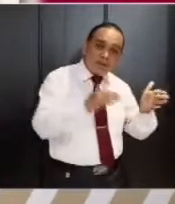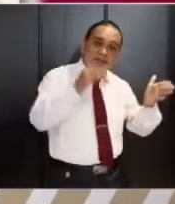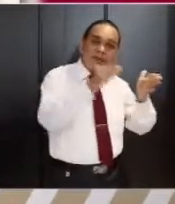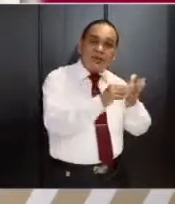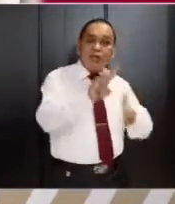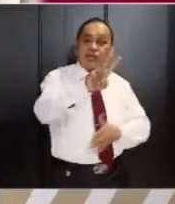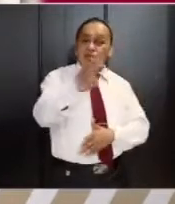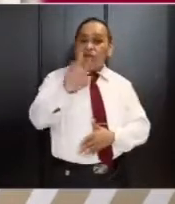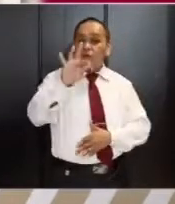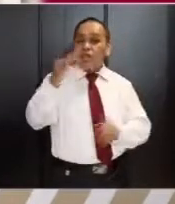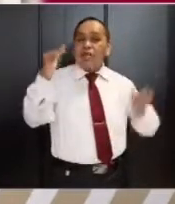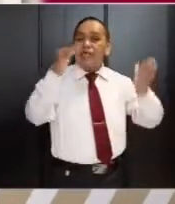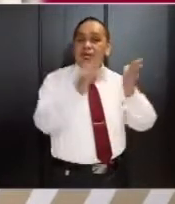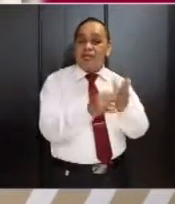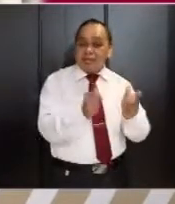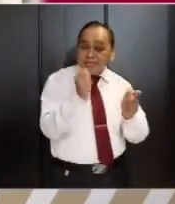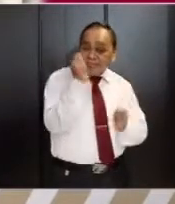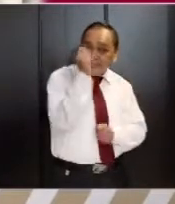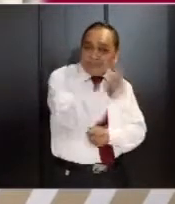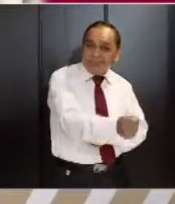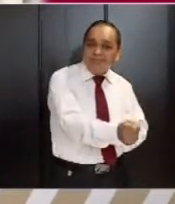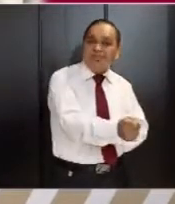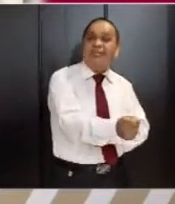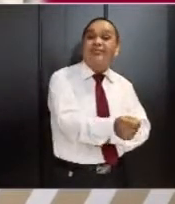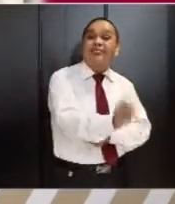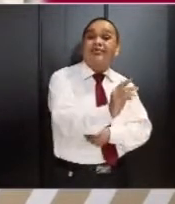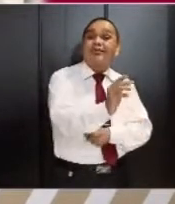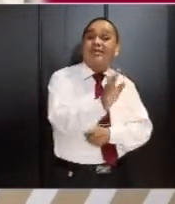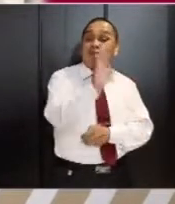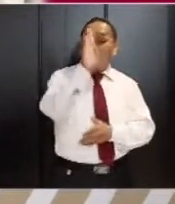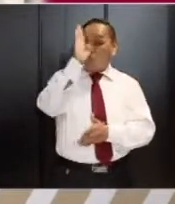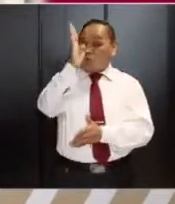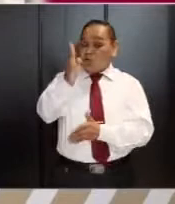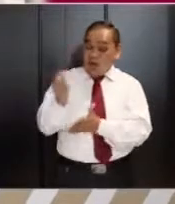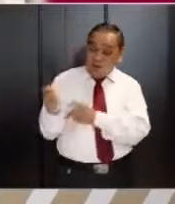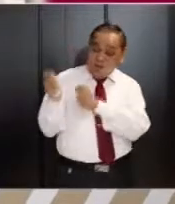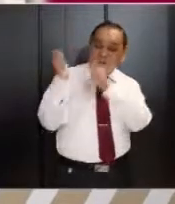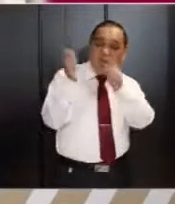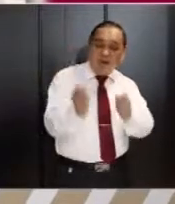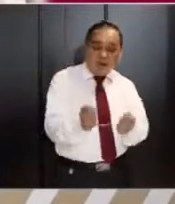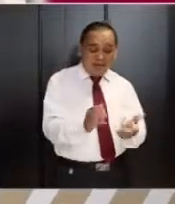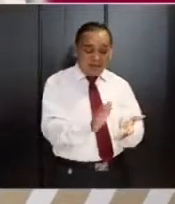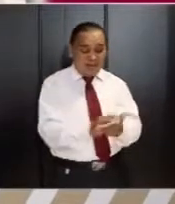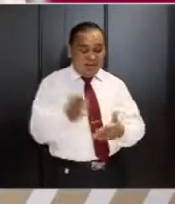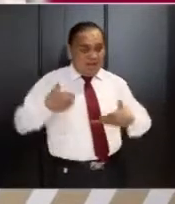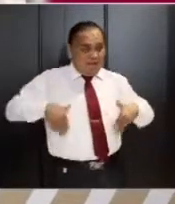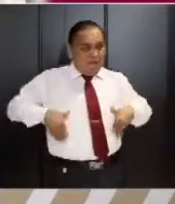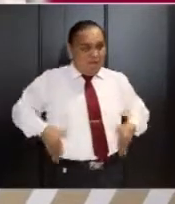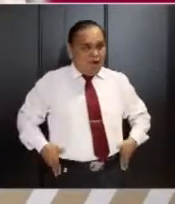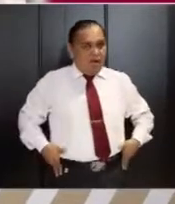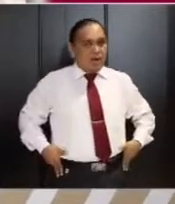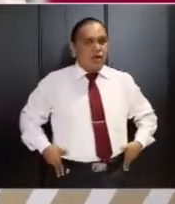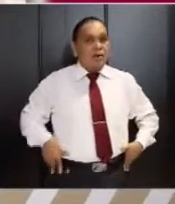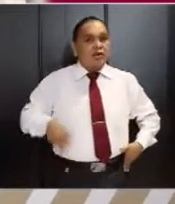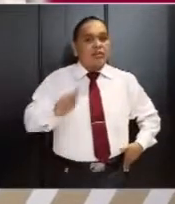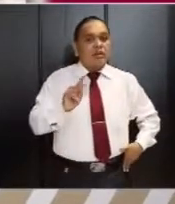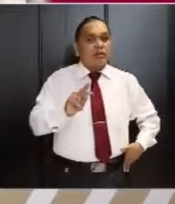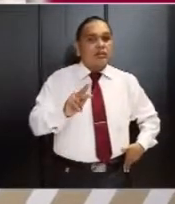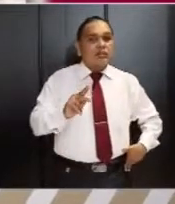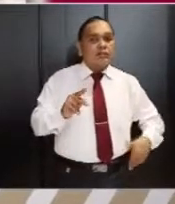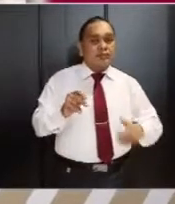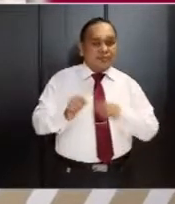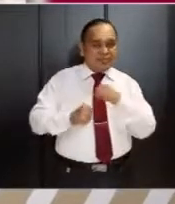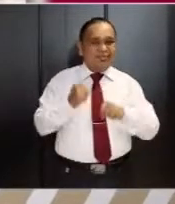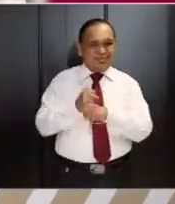50,240,000 pesos que se le hicieron de desvíos, o sea, que se le detectaron de desvíos. Incluso en ese año el PRD,